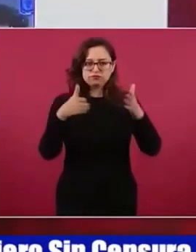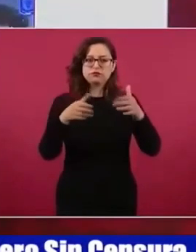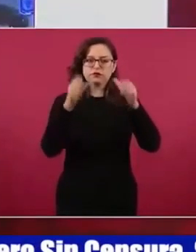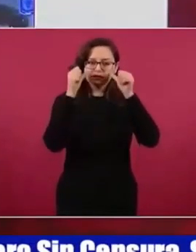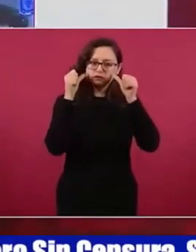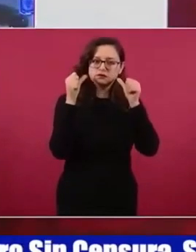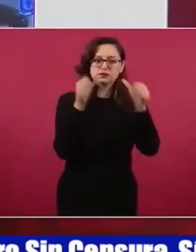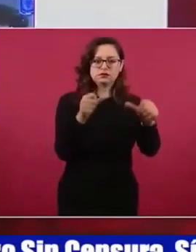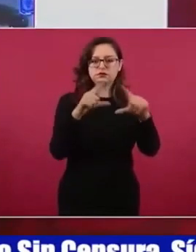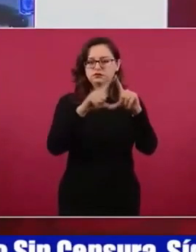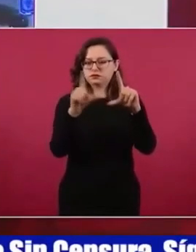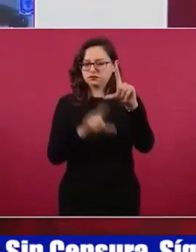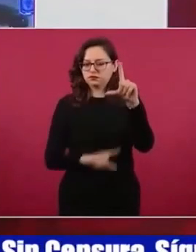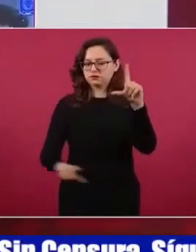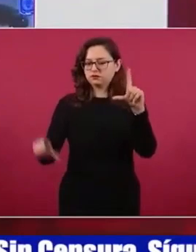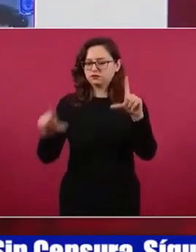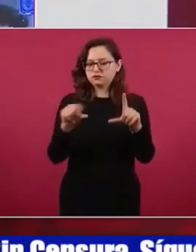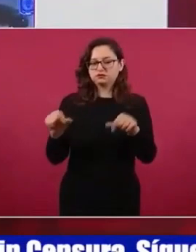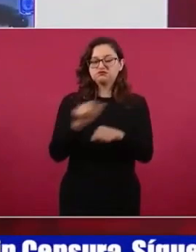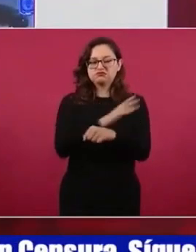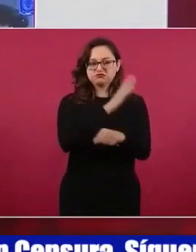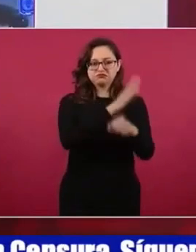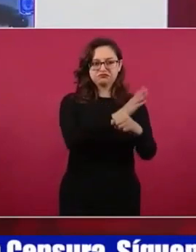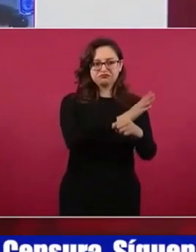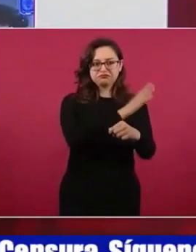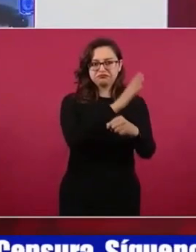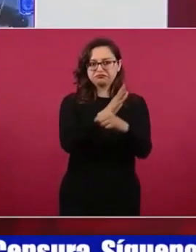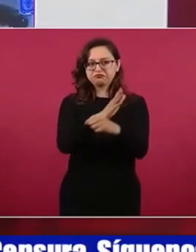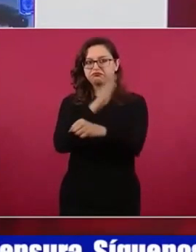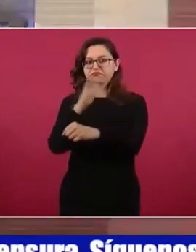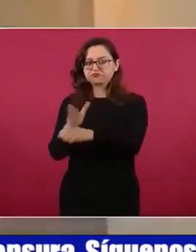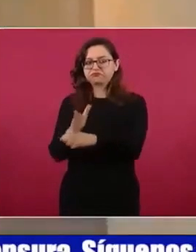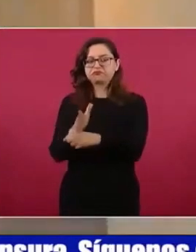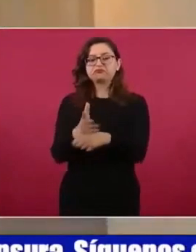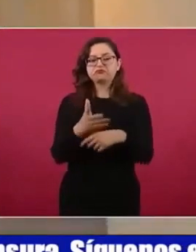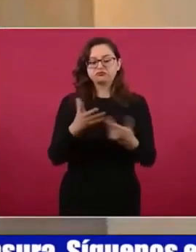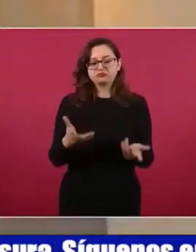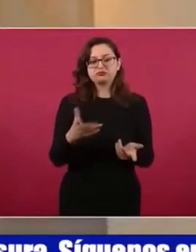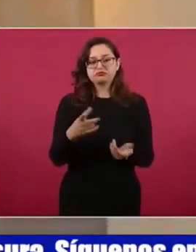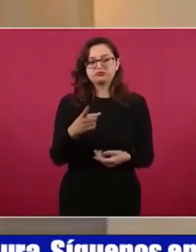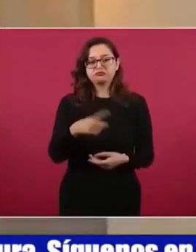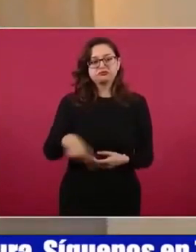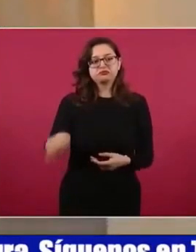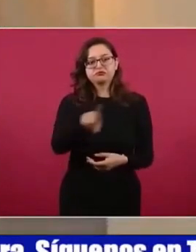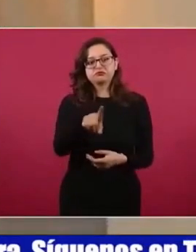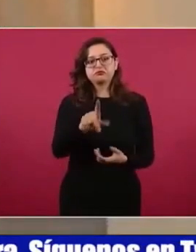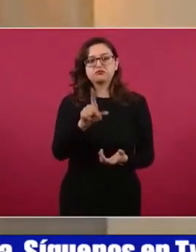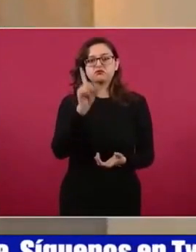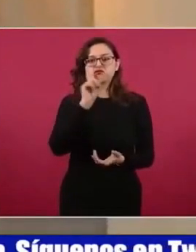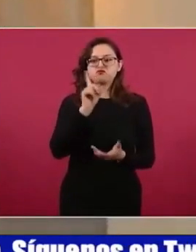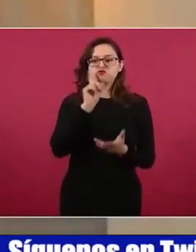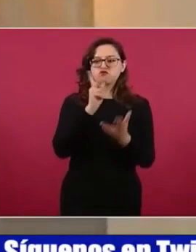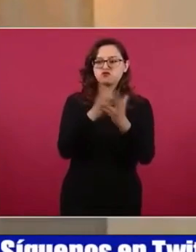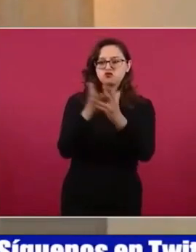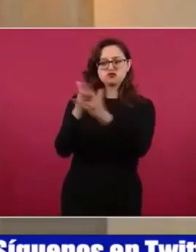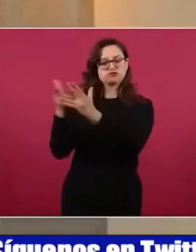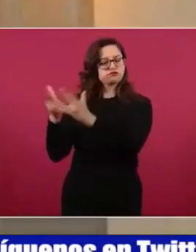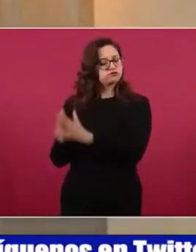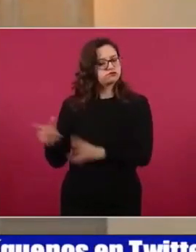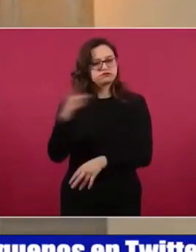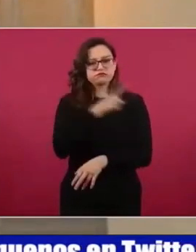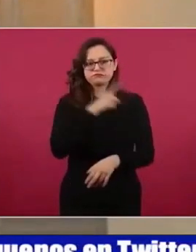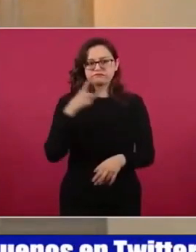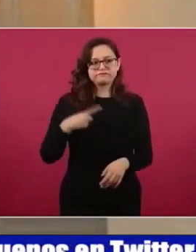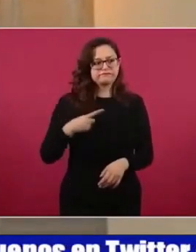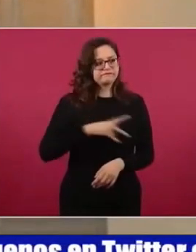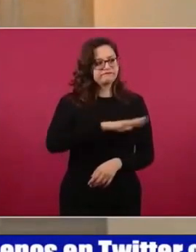este grupo se dedica mucho a la extorsión, desde autoridades municipales hasta tratar de cobrarle a la gente